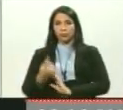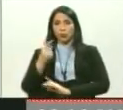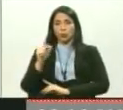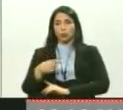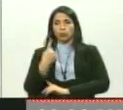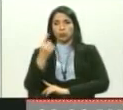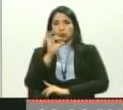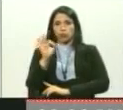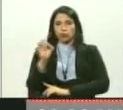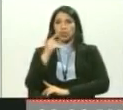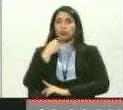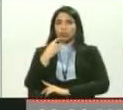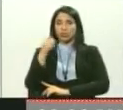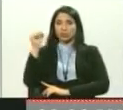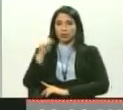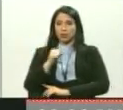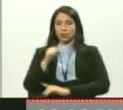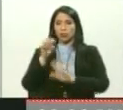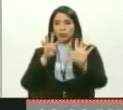1.1% dice que sí.